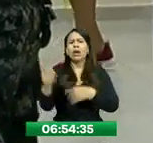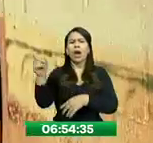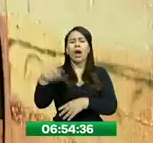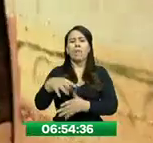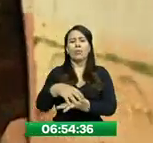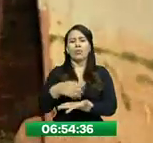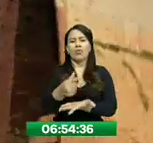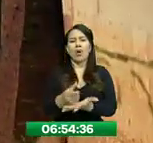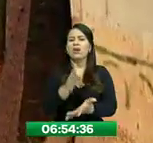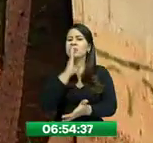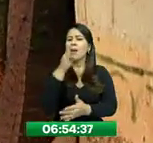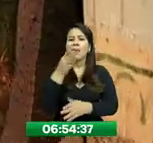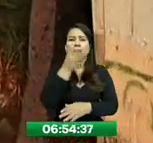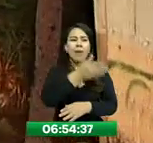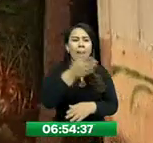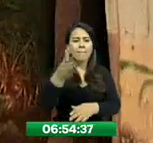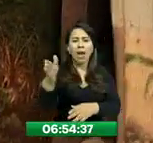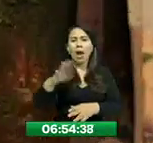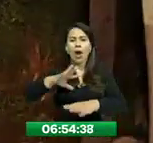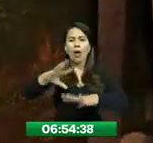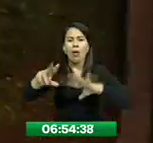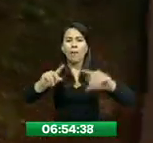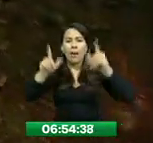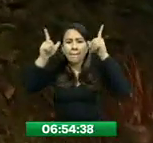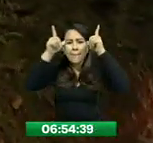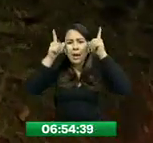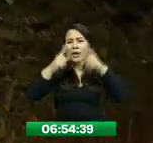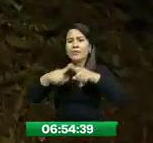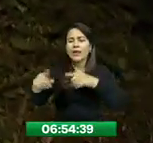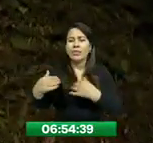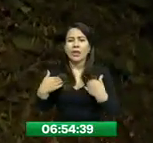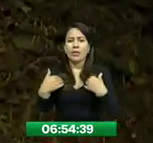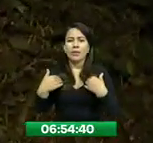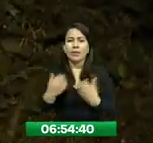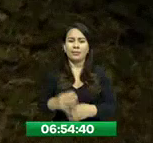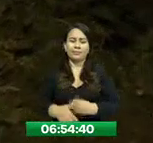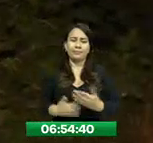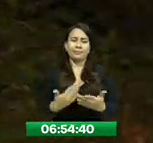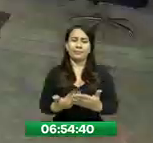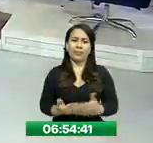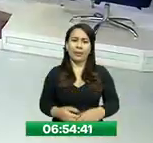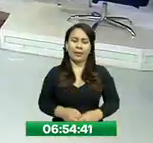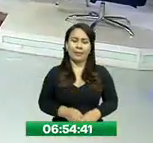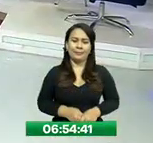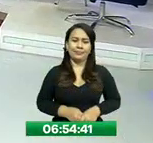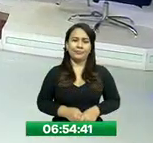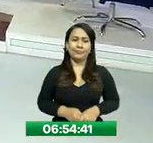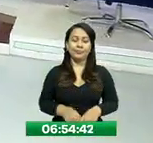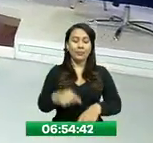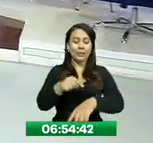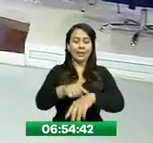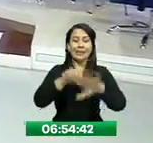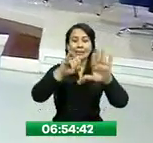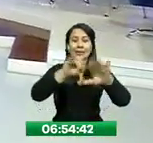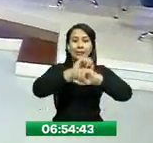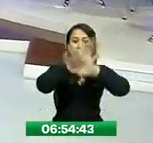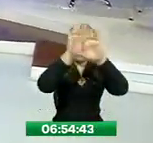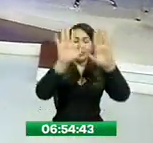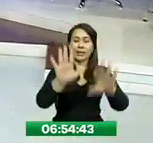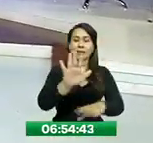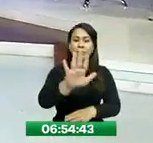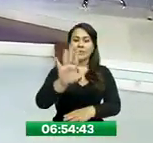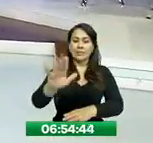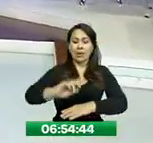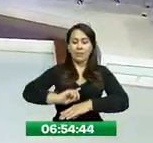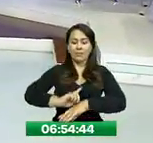de Guayas. Informó Jorge Salazar. Son las 6 de la mañana con